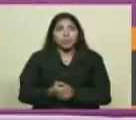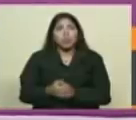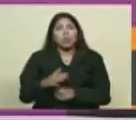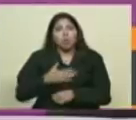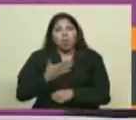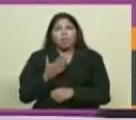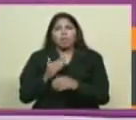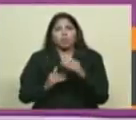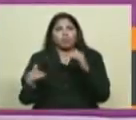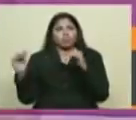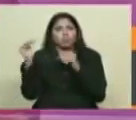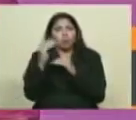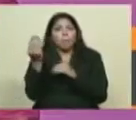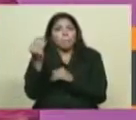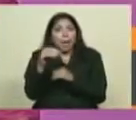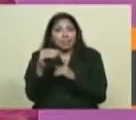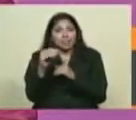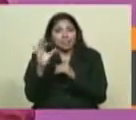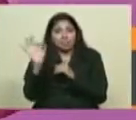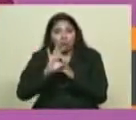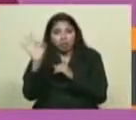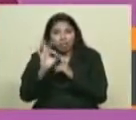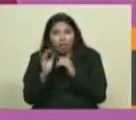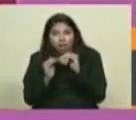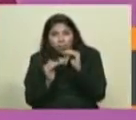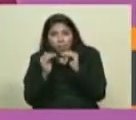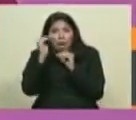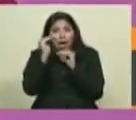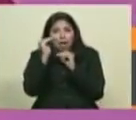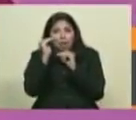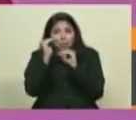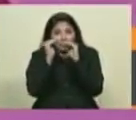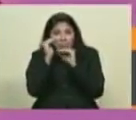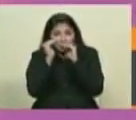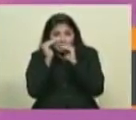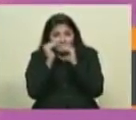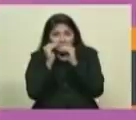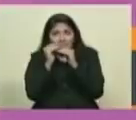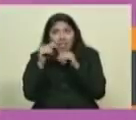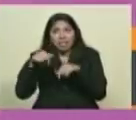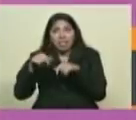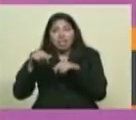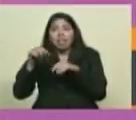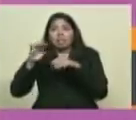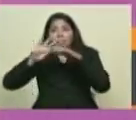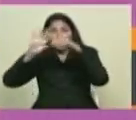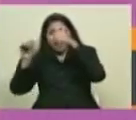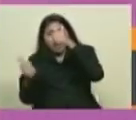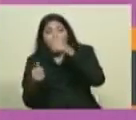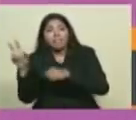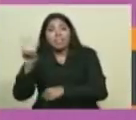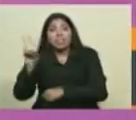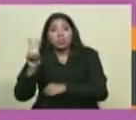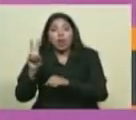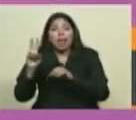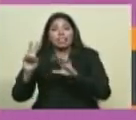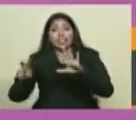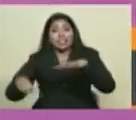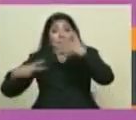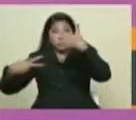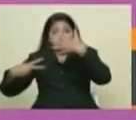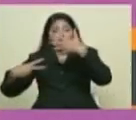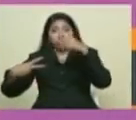superar este porcentaje. Mira, Venezuela es séptima en América Latina